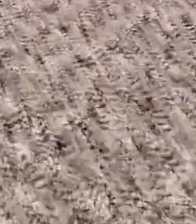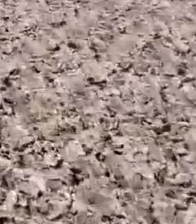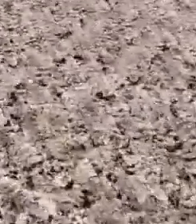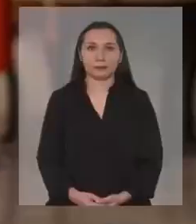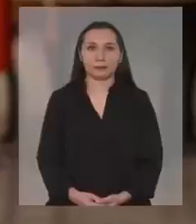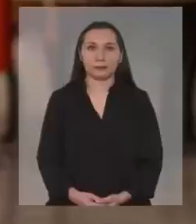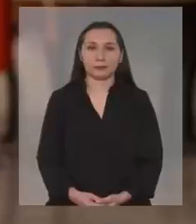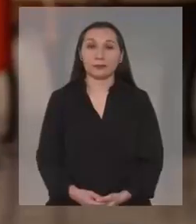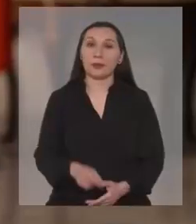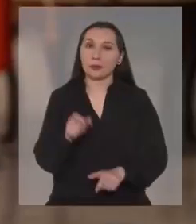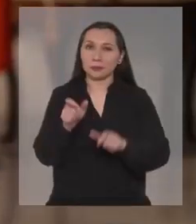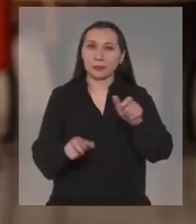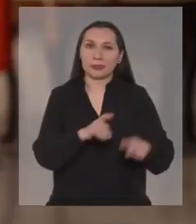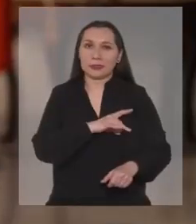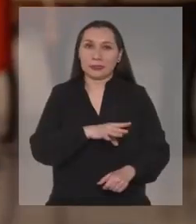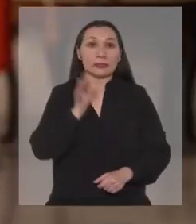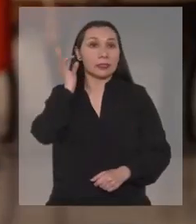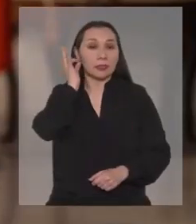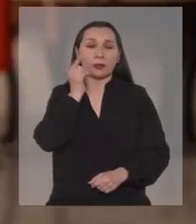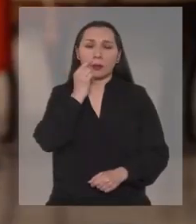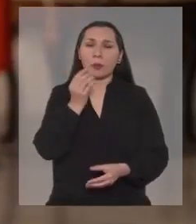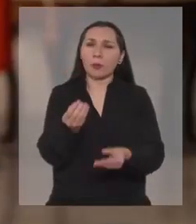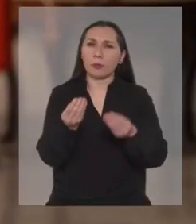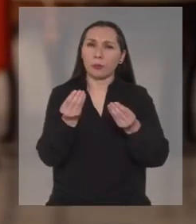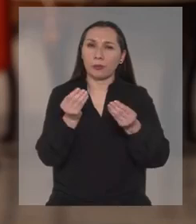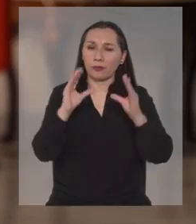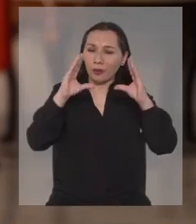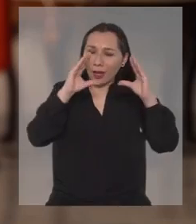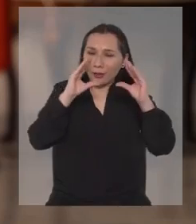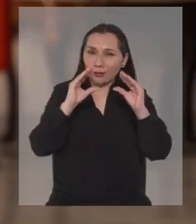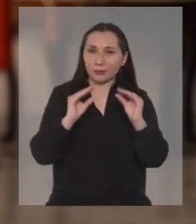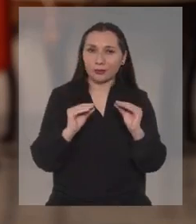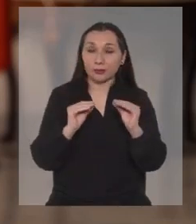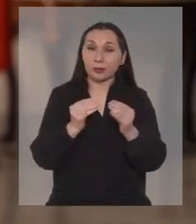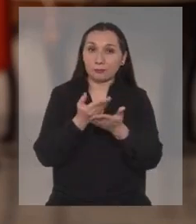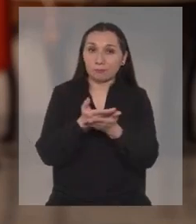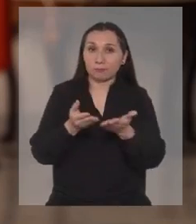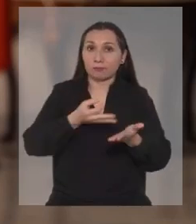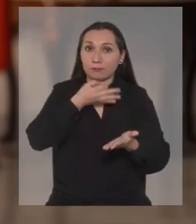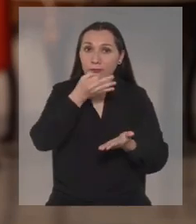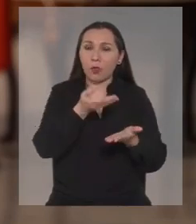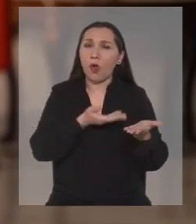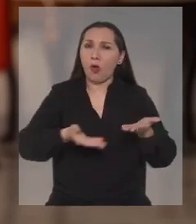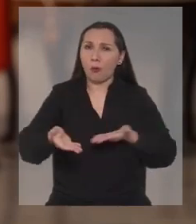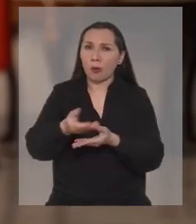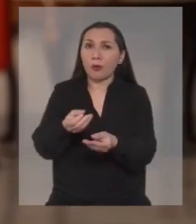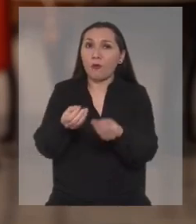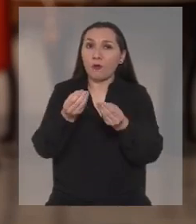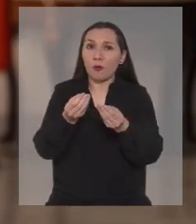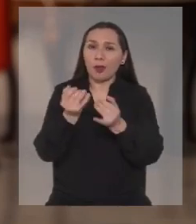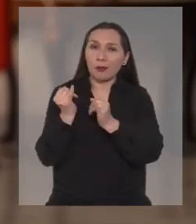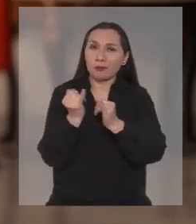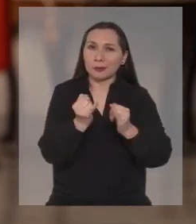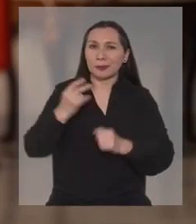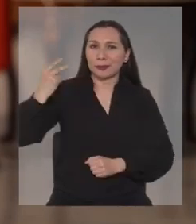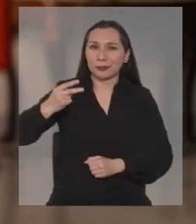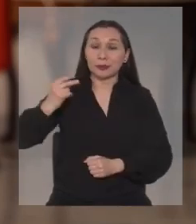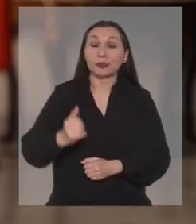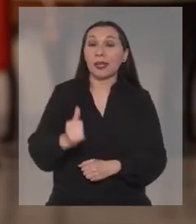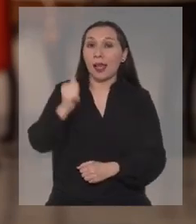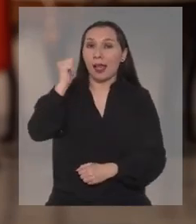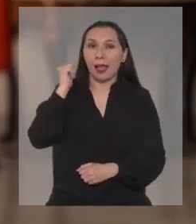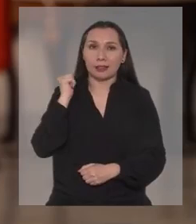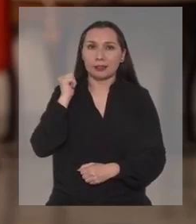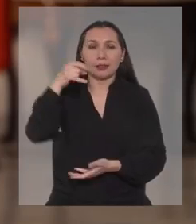república chilenas y chilenos muy buenas noches me dirijo a ustedes para compartirles una buena noticia